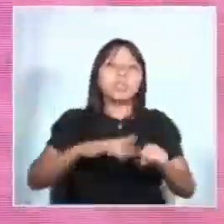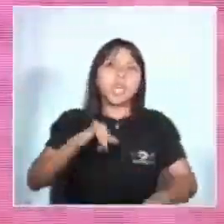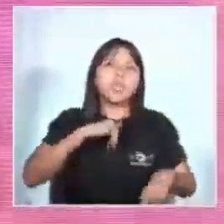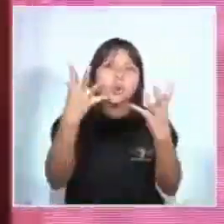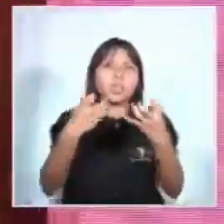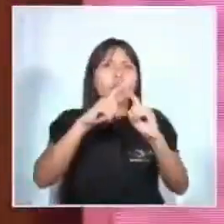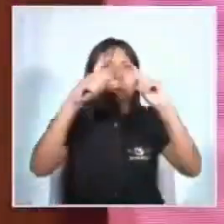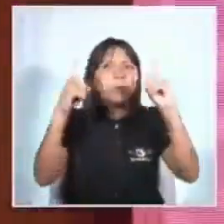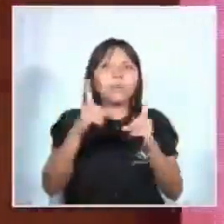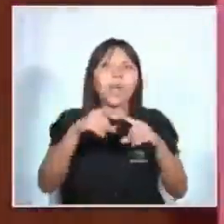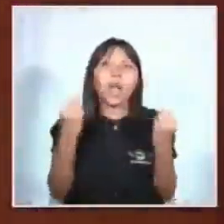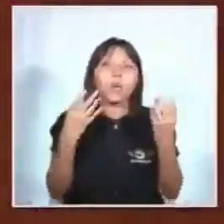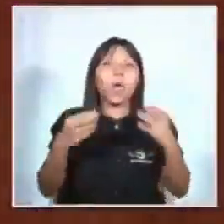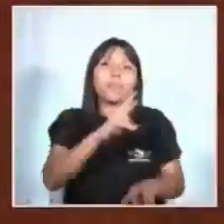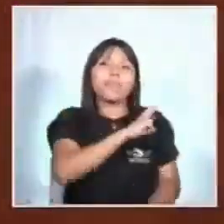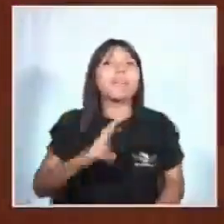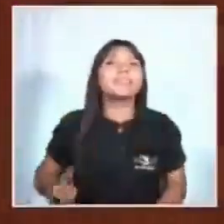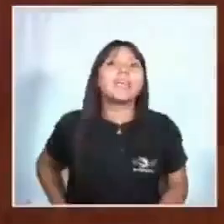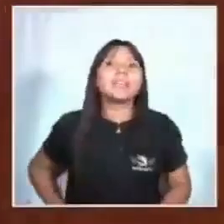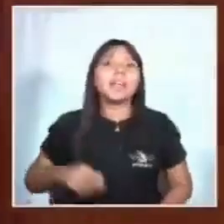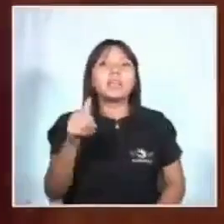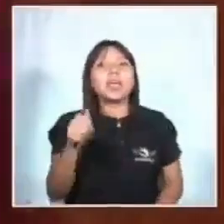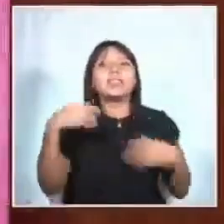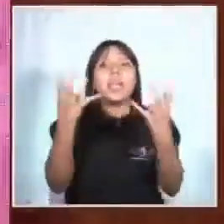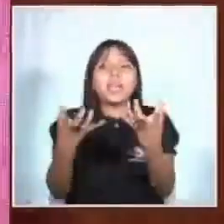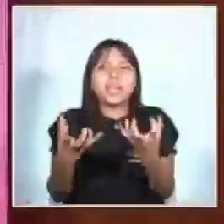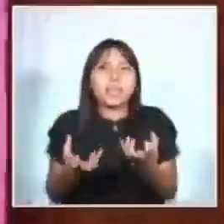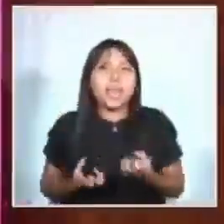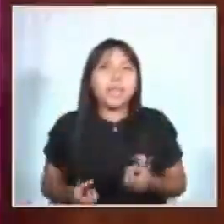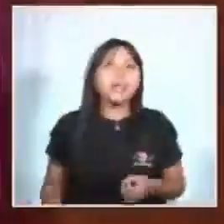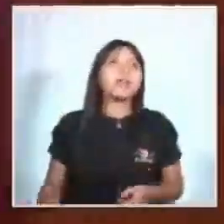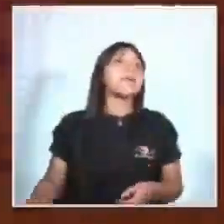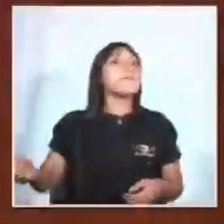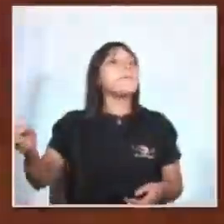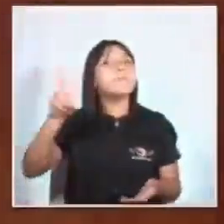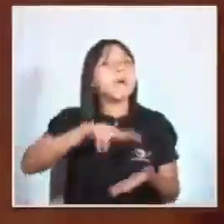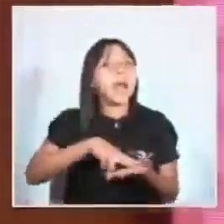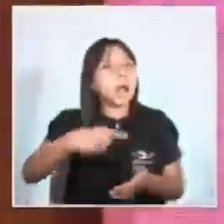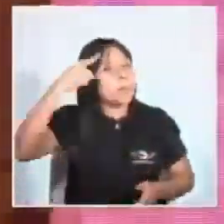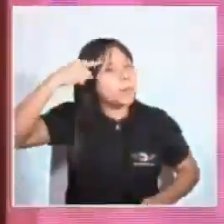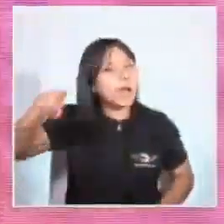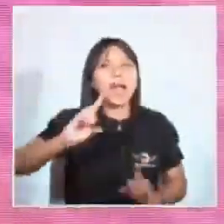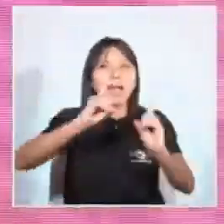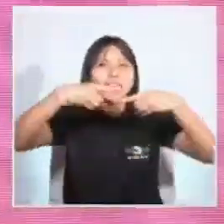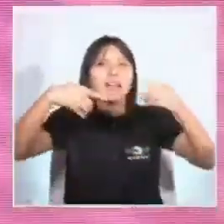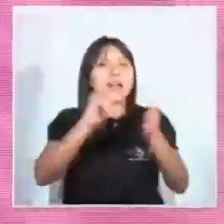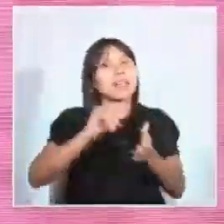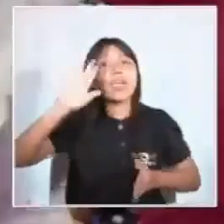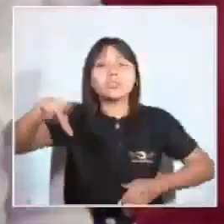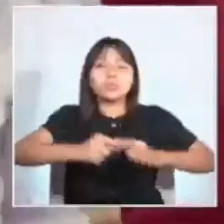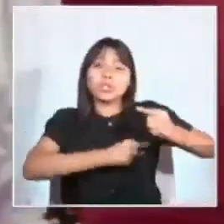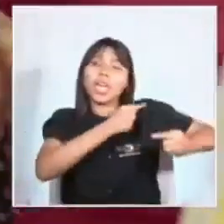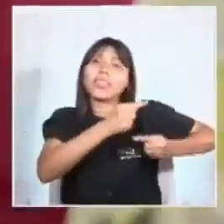quiero preguntar a cuántas reinas se quieren parar desde su posición para declarar que sus